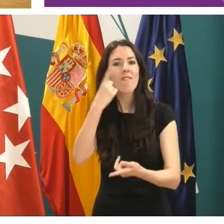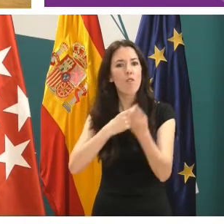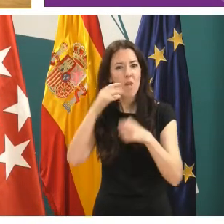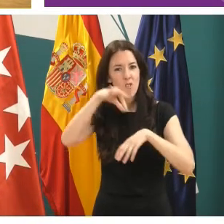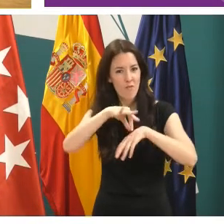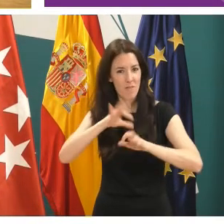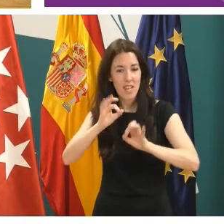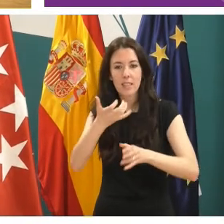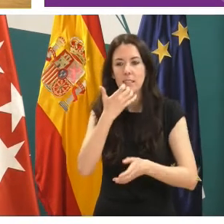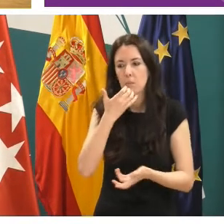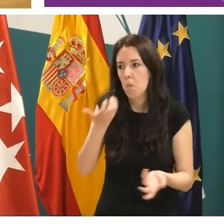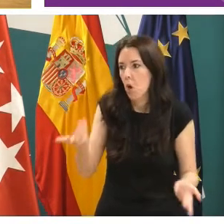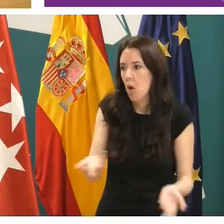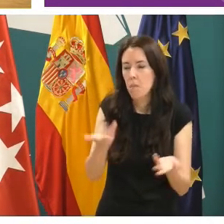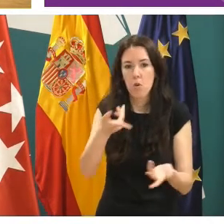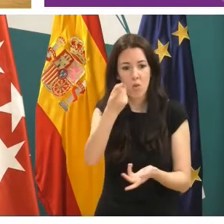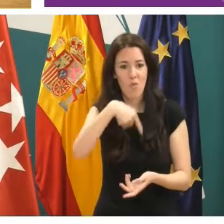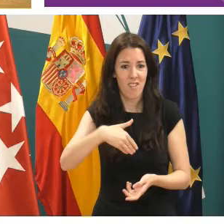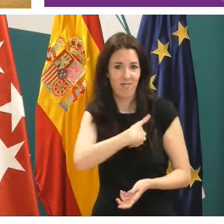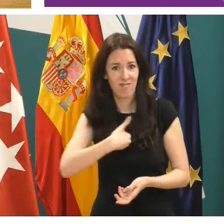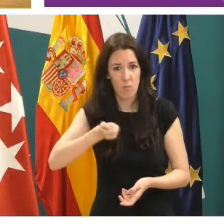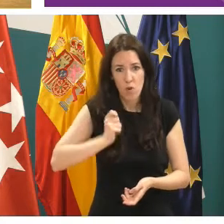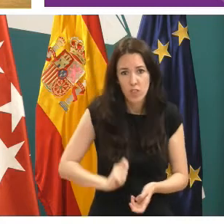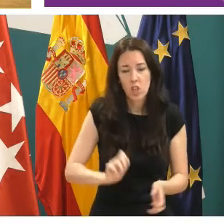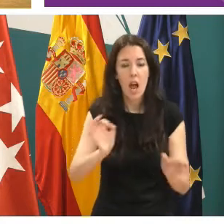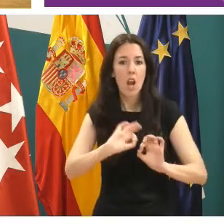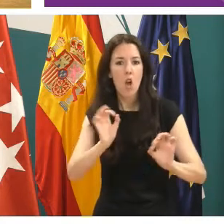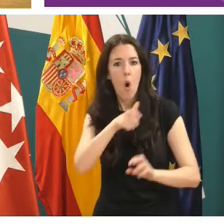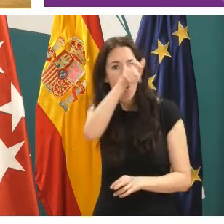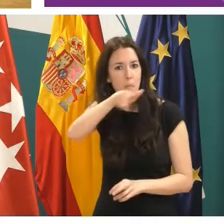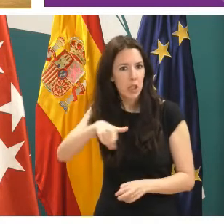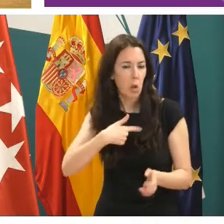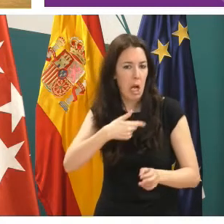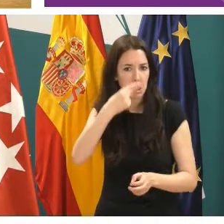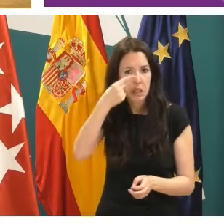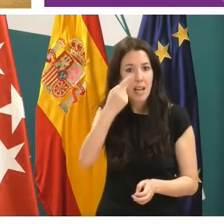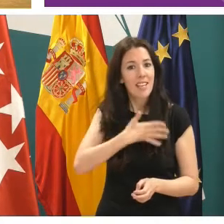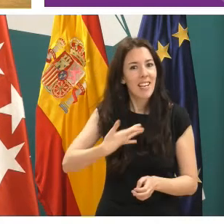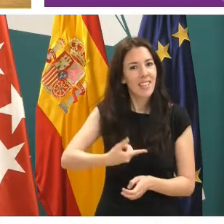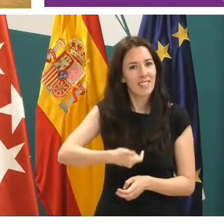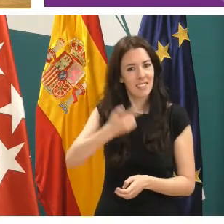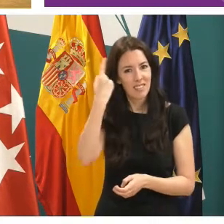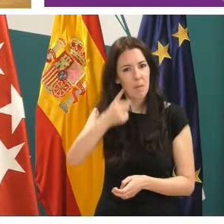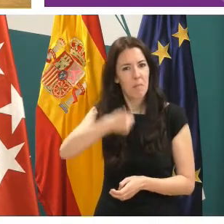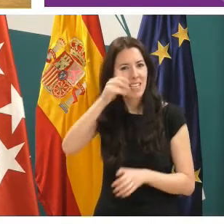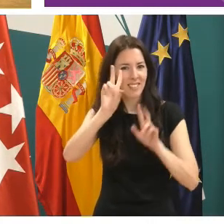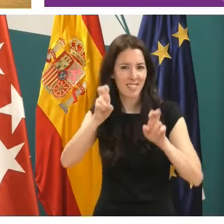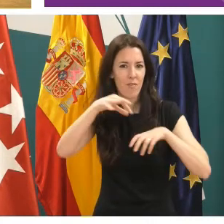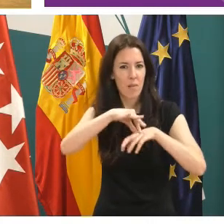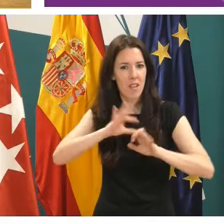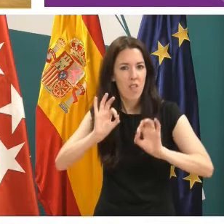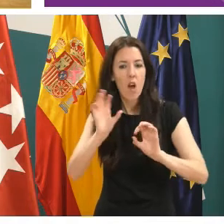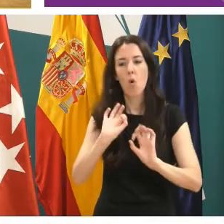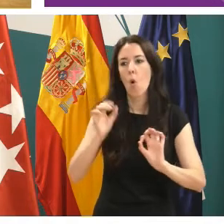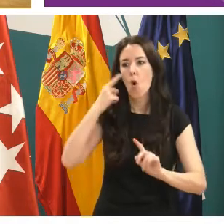momento como profesionales, como personas que estáis interesadas, queréis saber más sobre una enfermedad concreta, queréis tener